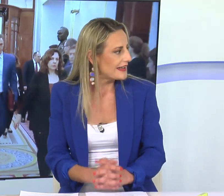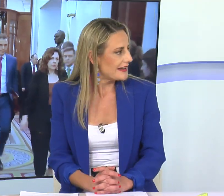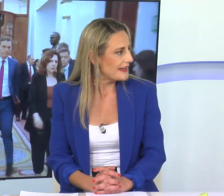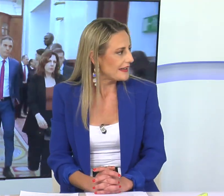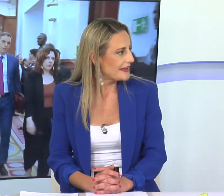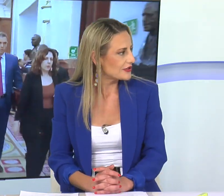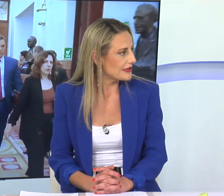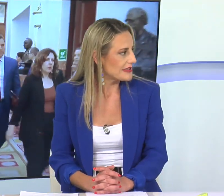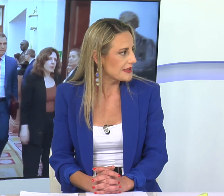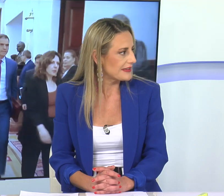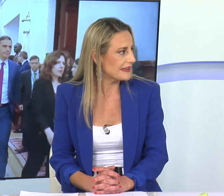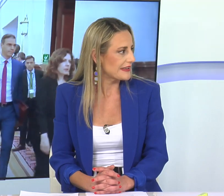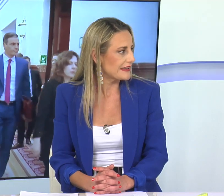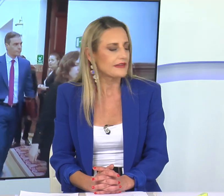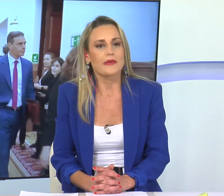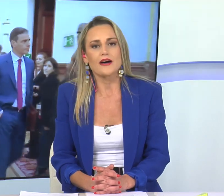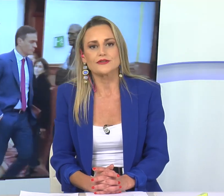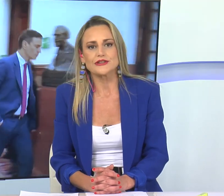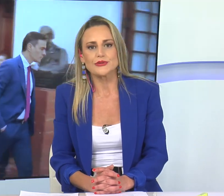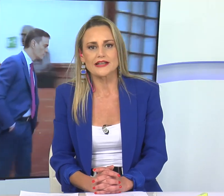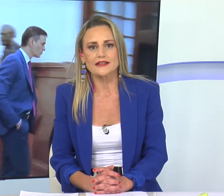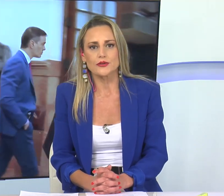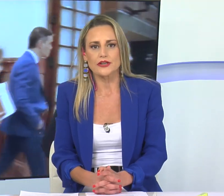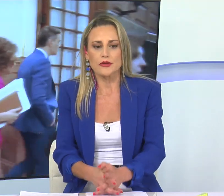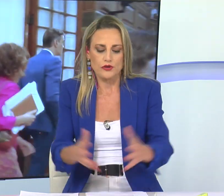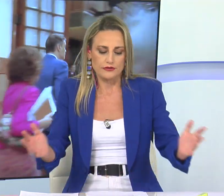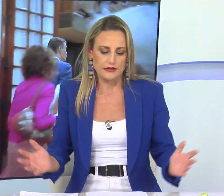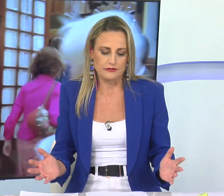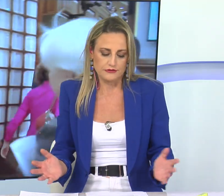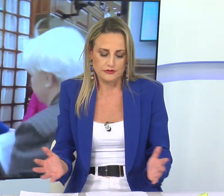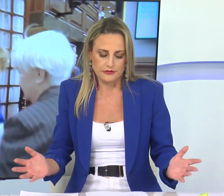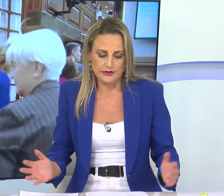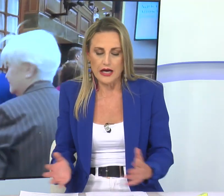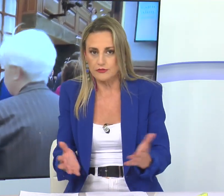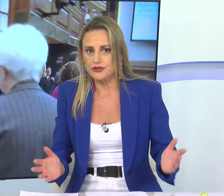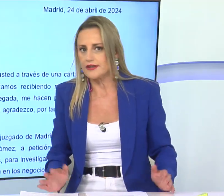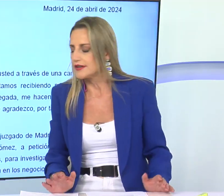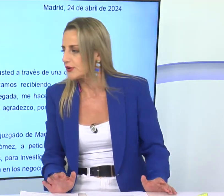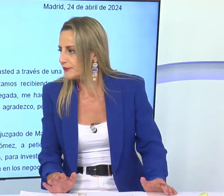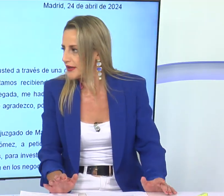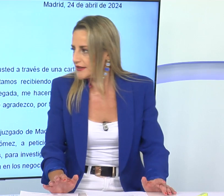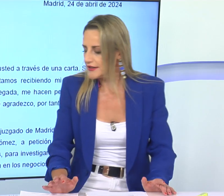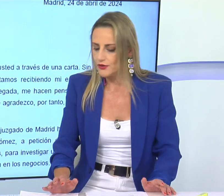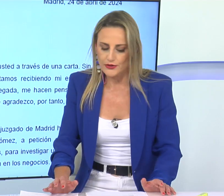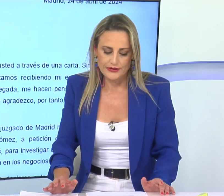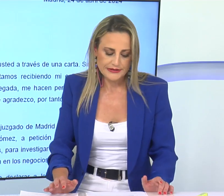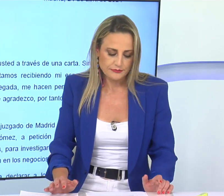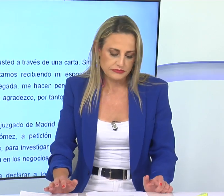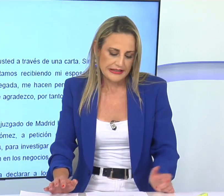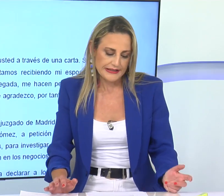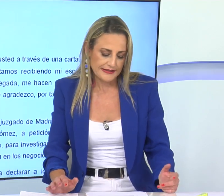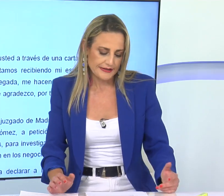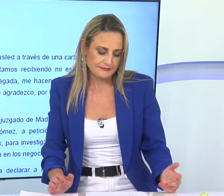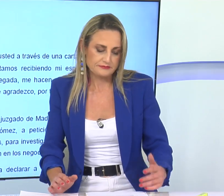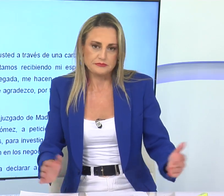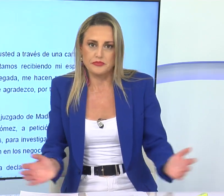dimitir Sony bas cree que va a continuar en el gobierno Bueno a continuar en el cargo y lo